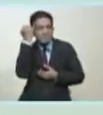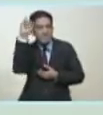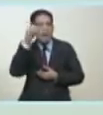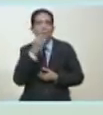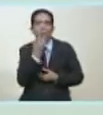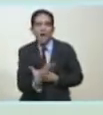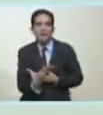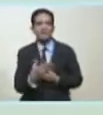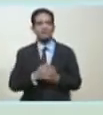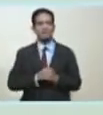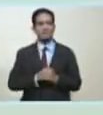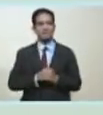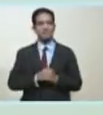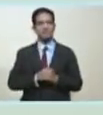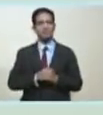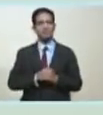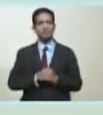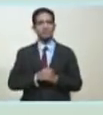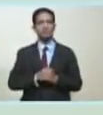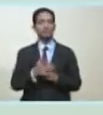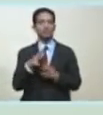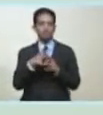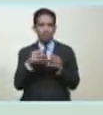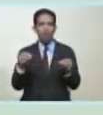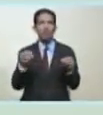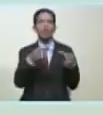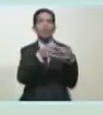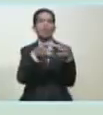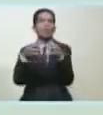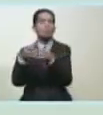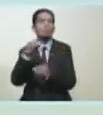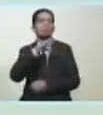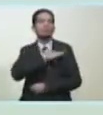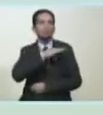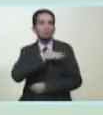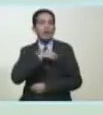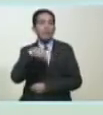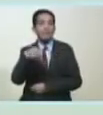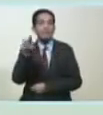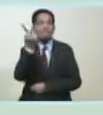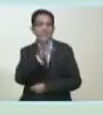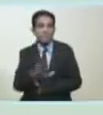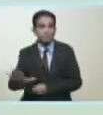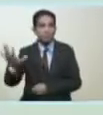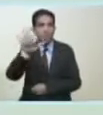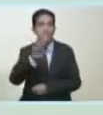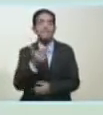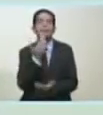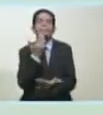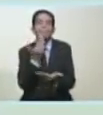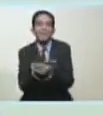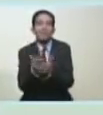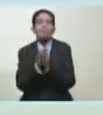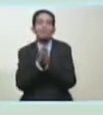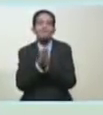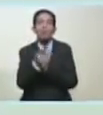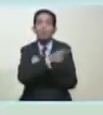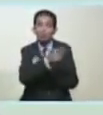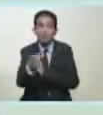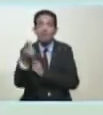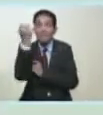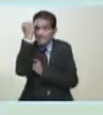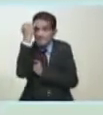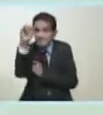Con todos los sectores sociales del país, les pido, traigan sus